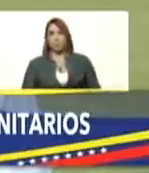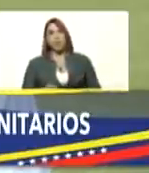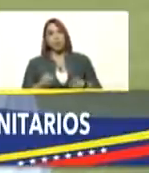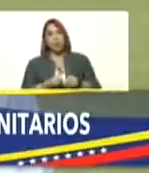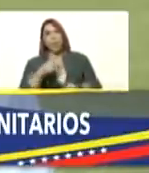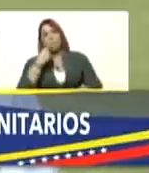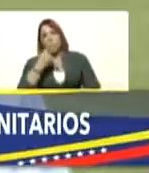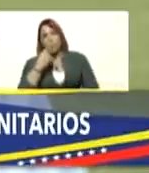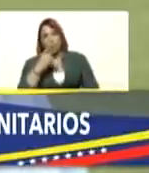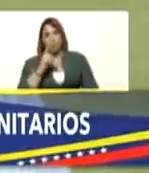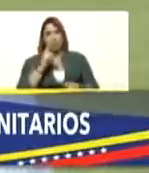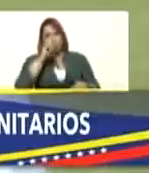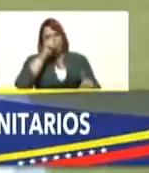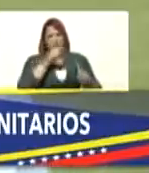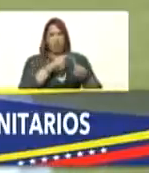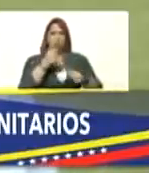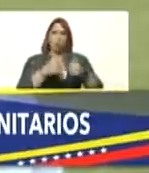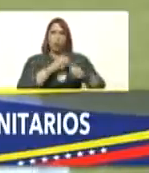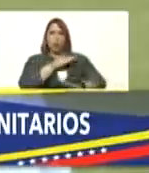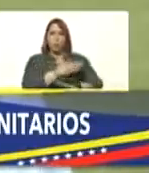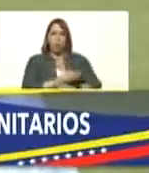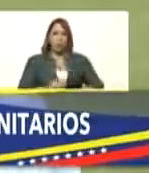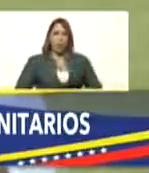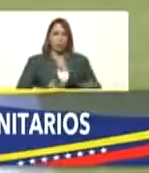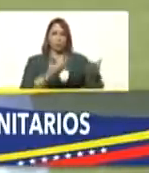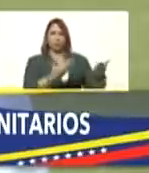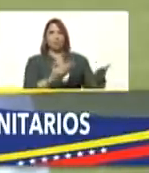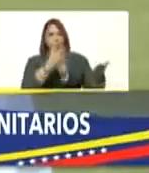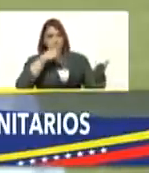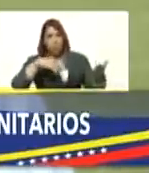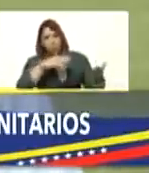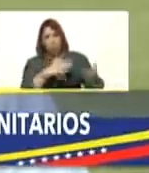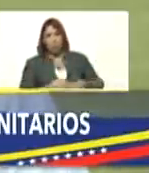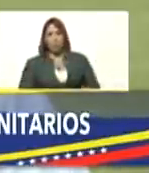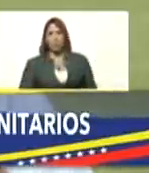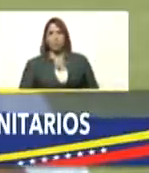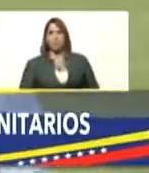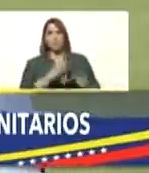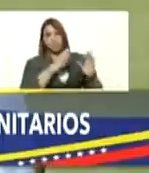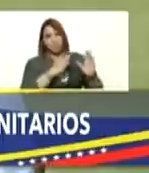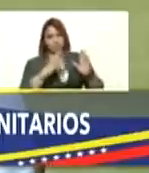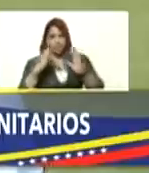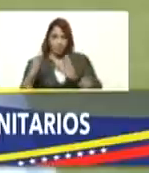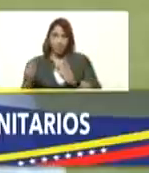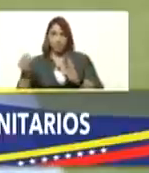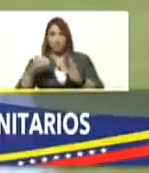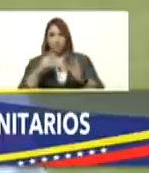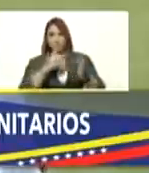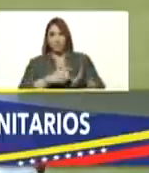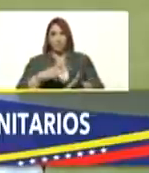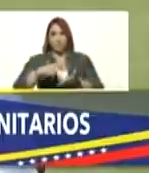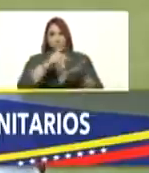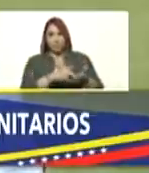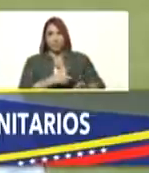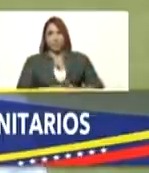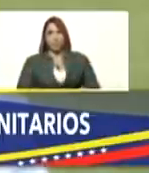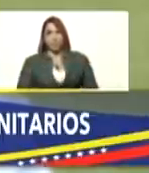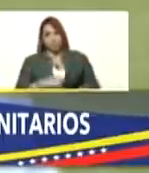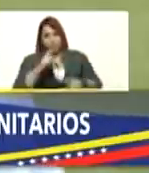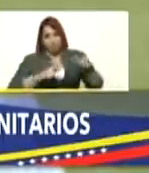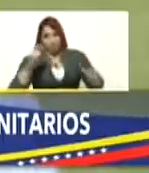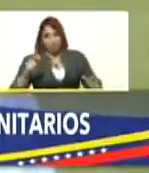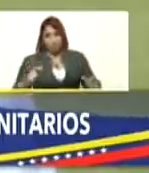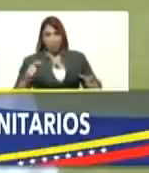política. El objetivo es empoderar al pueblo, generar mayor saldo organizativo, generar mayor participación de los ciudadanos y